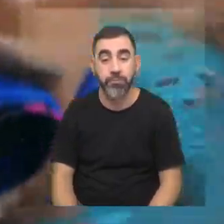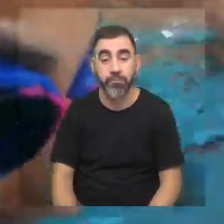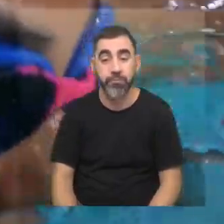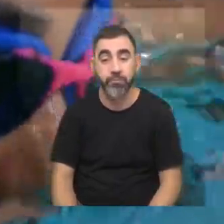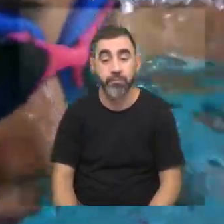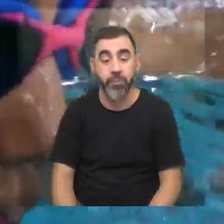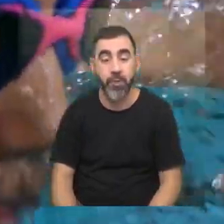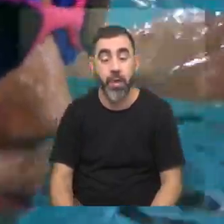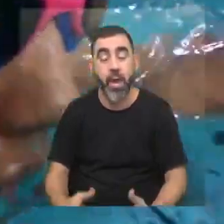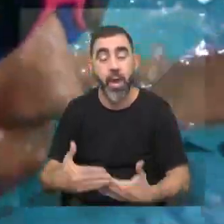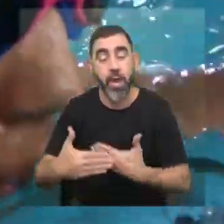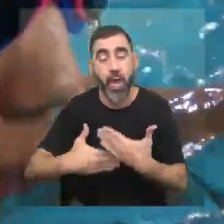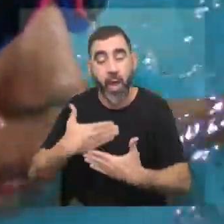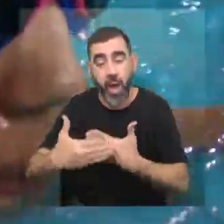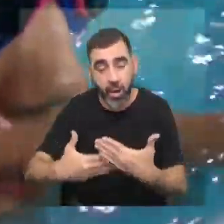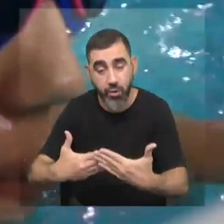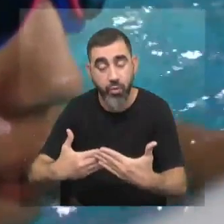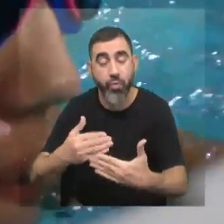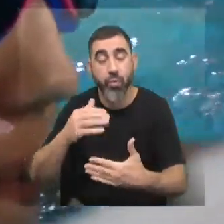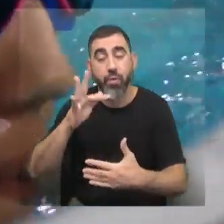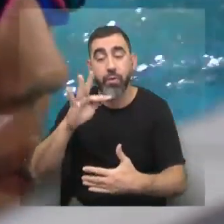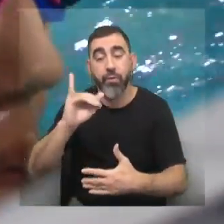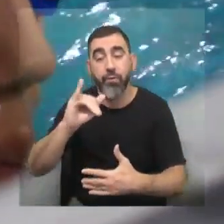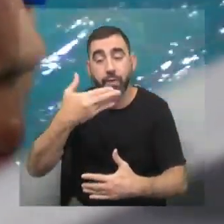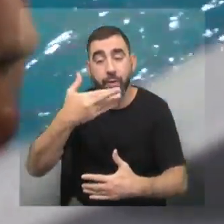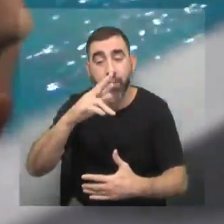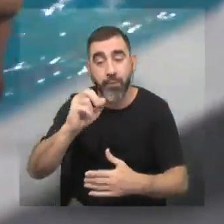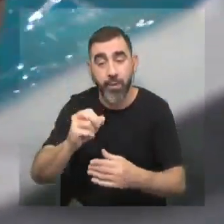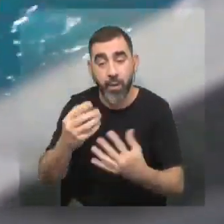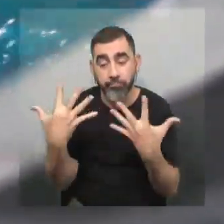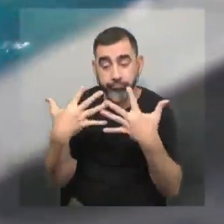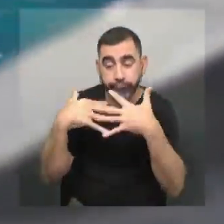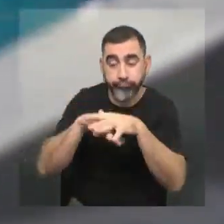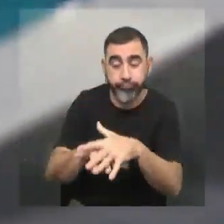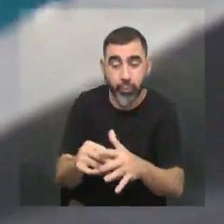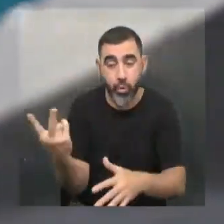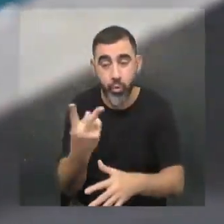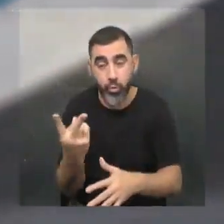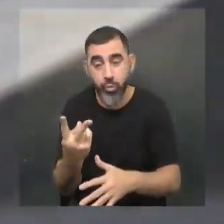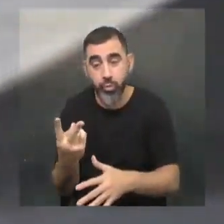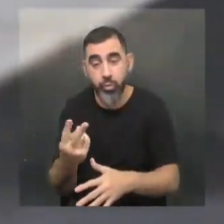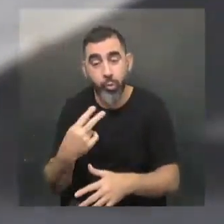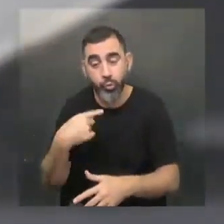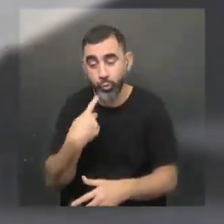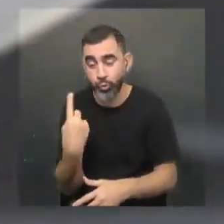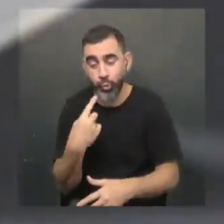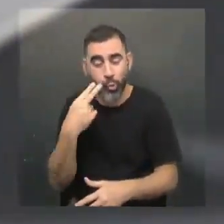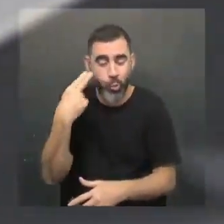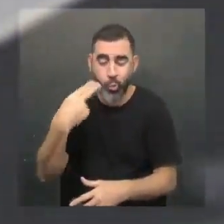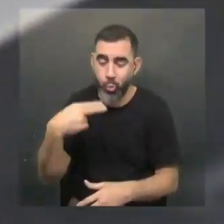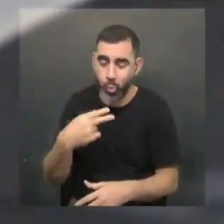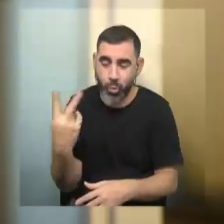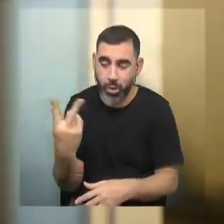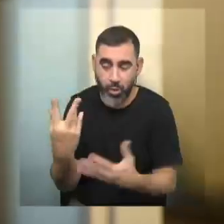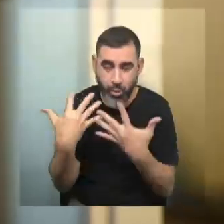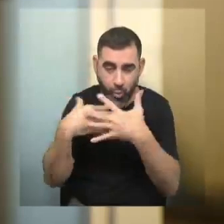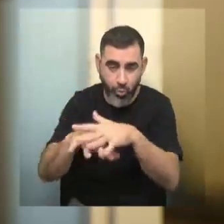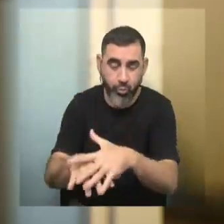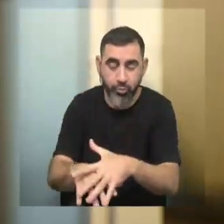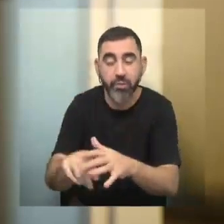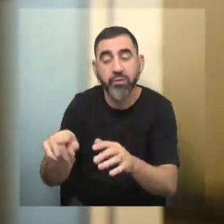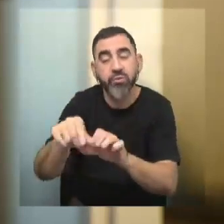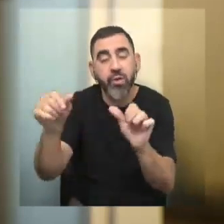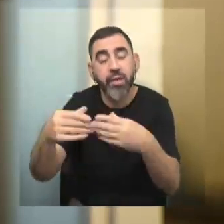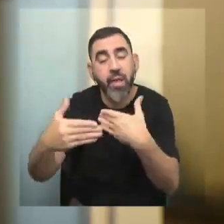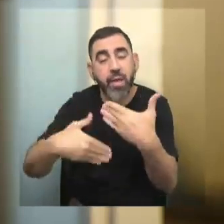El nylon y la fibra de carbono actúan en su conjunto. La fibra de carbono nunca actúa sola. En este caso, la fibra de carbono lo que hace es que